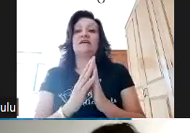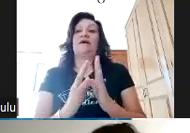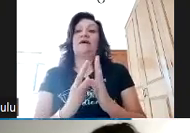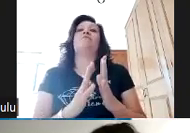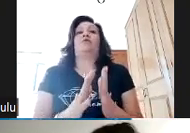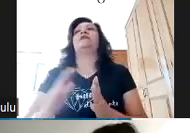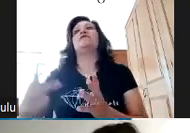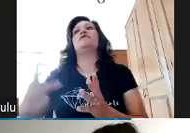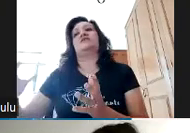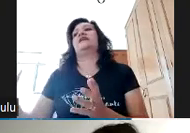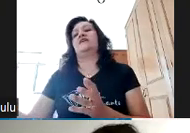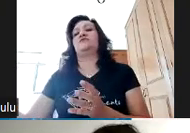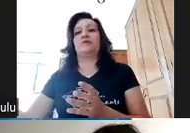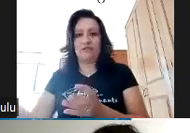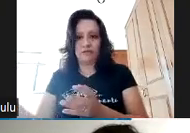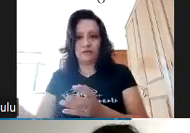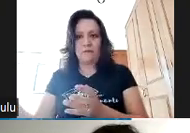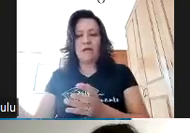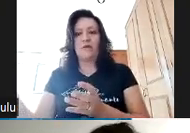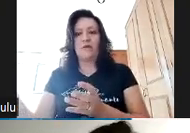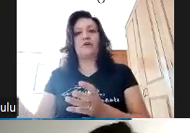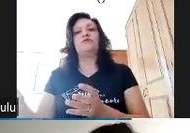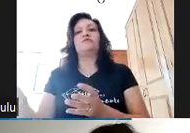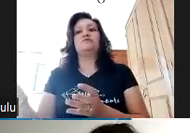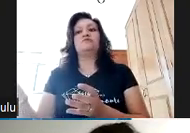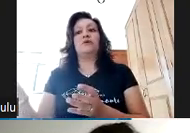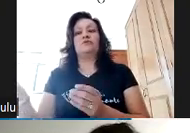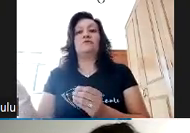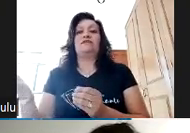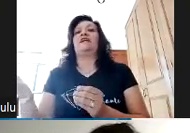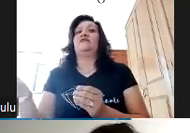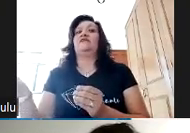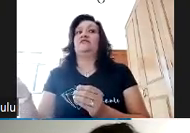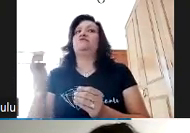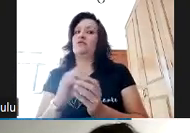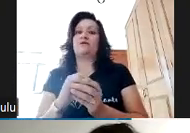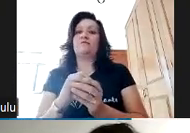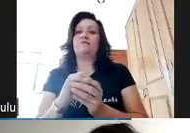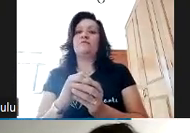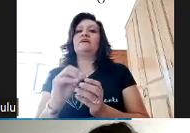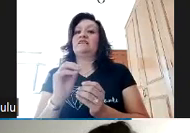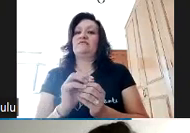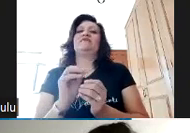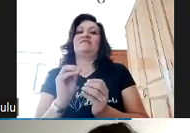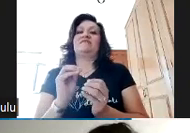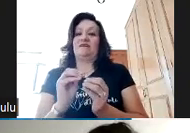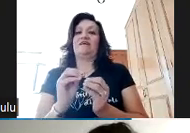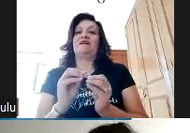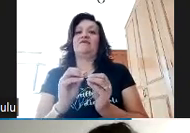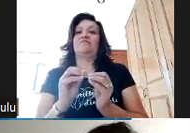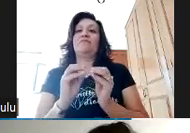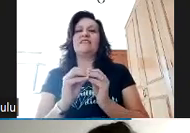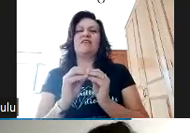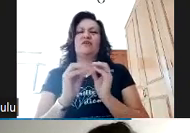para poderlos en su proceso porque un una buena debe de saber